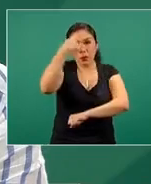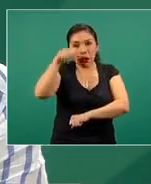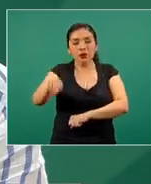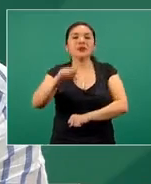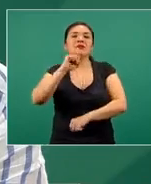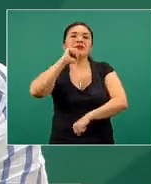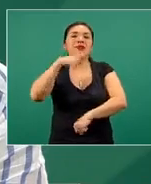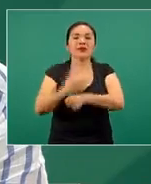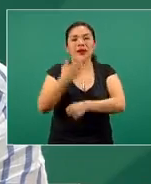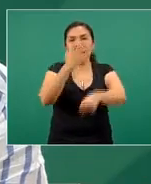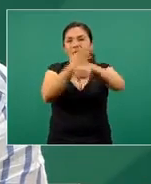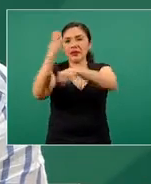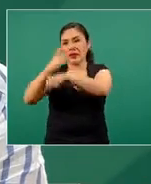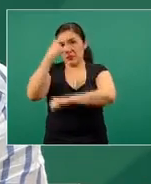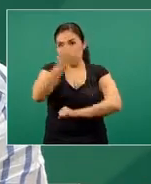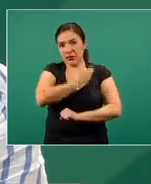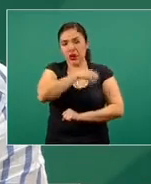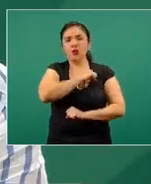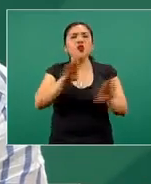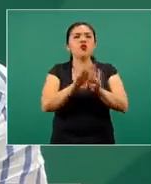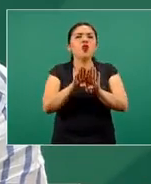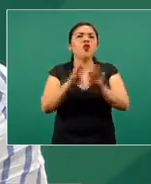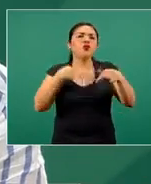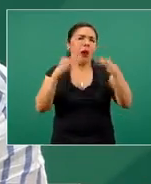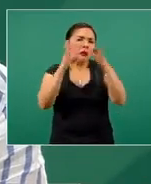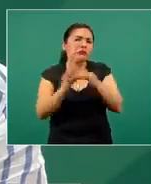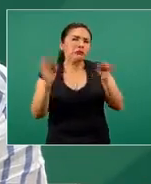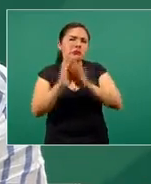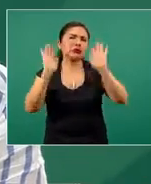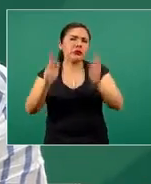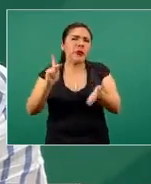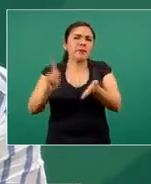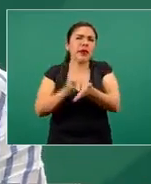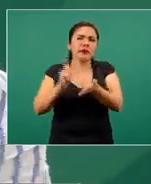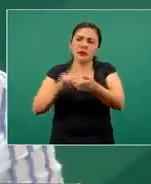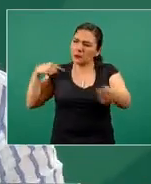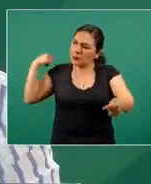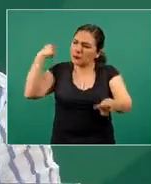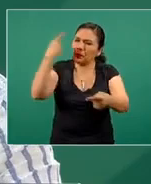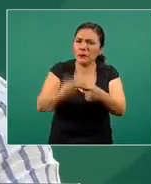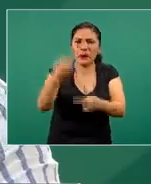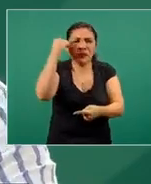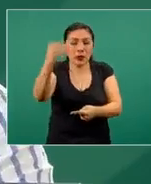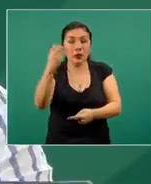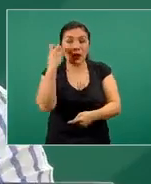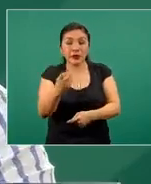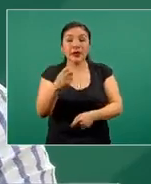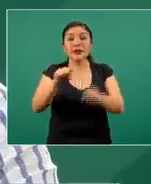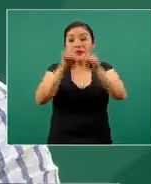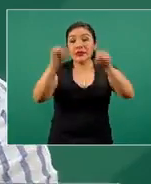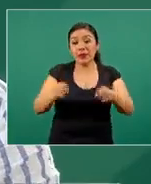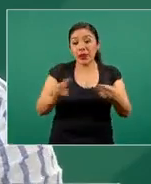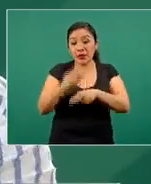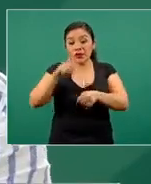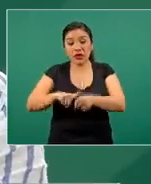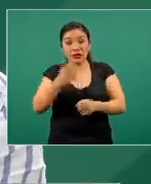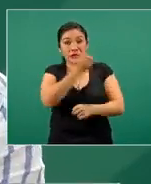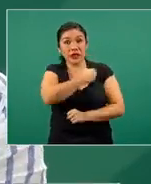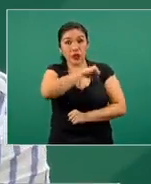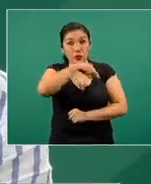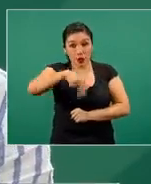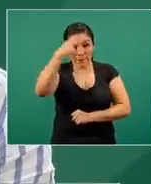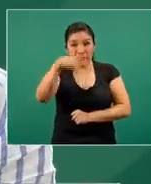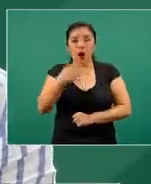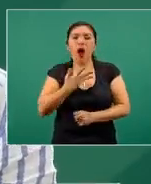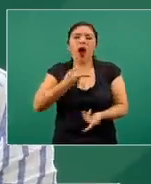secretarías estatales de salud. Como hemos destacado a lo largo de toda la epidemia, el Sistema Nacional de Salud de México se compone de